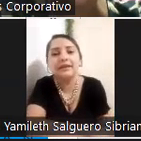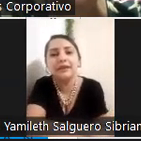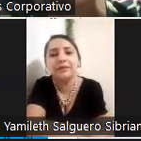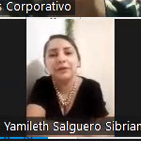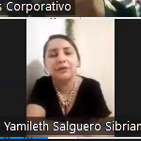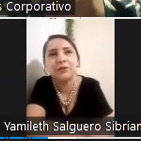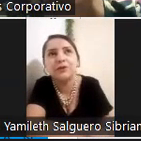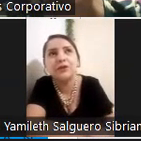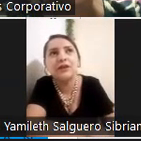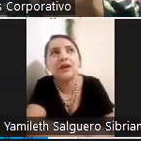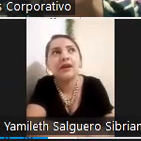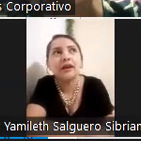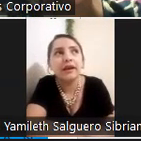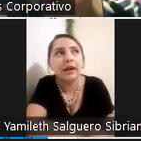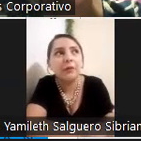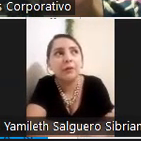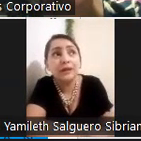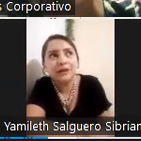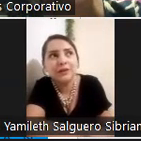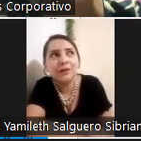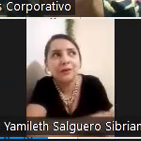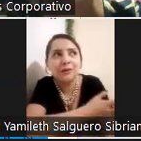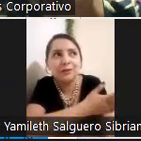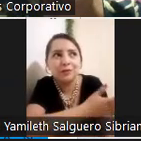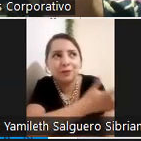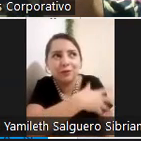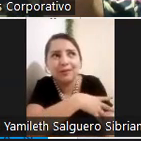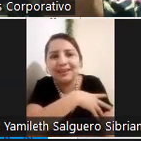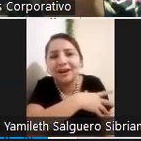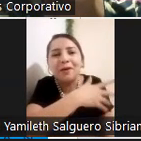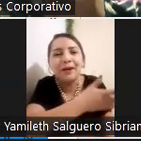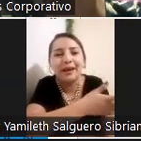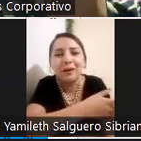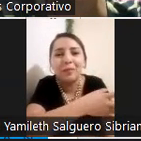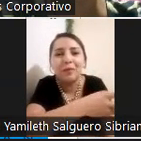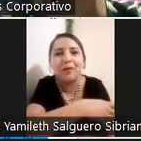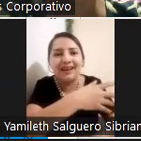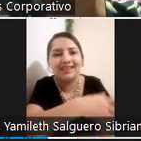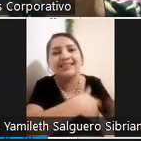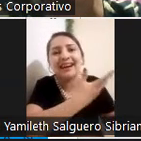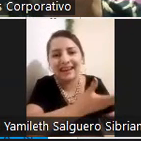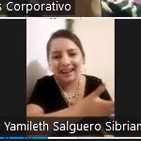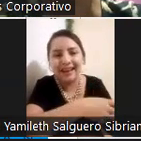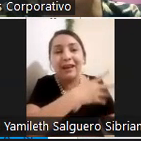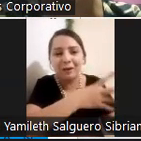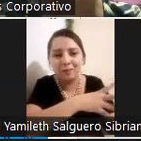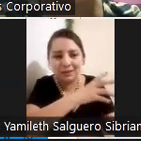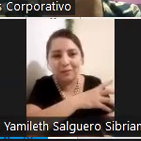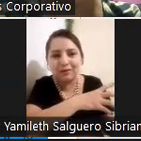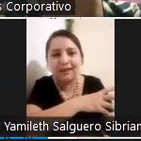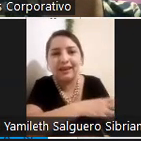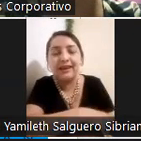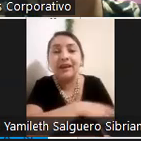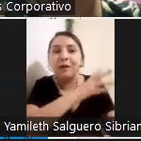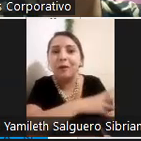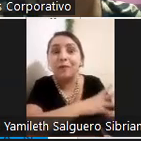verdad que sí Bueno nosotros en un inicio cuando yo tomé el trabajo era como lanzar el e-commerce